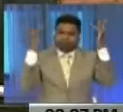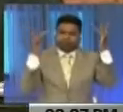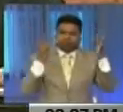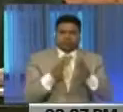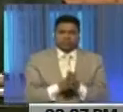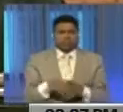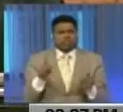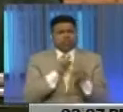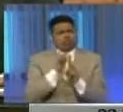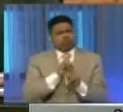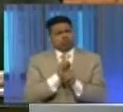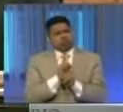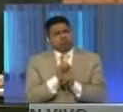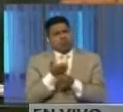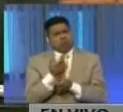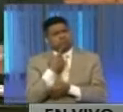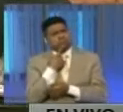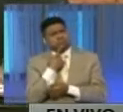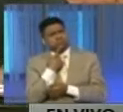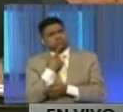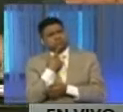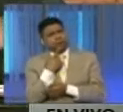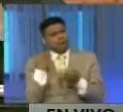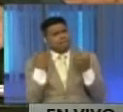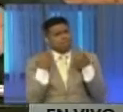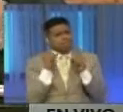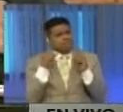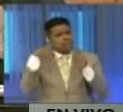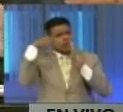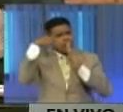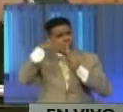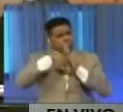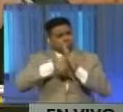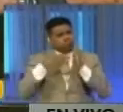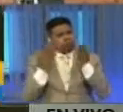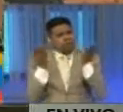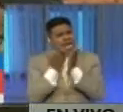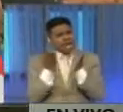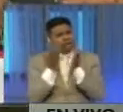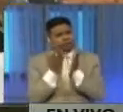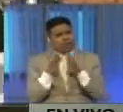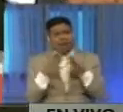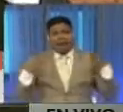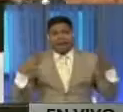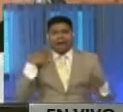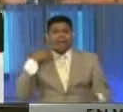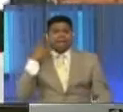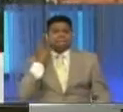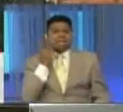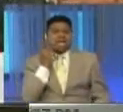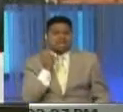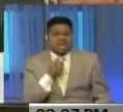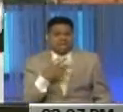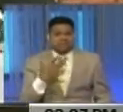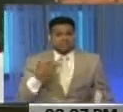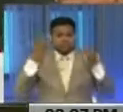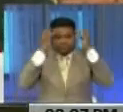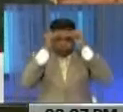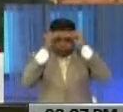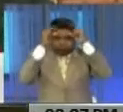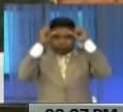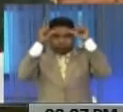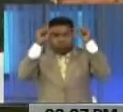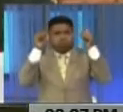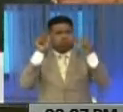no improvisó. Estos fueron estudios de años de un hombre que adquirió gran experiencia y con su sabiduría, su visión de